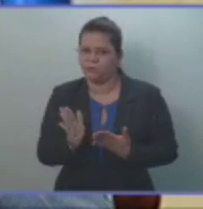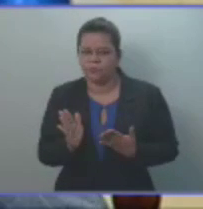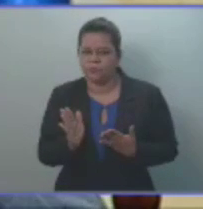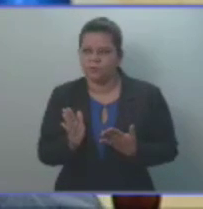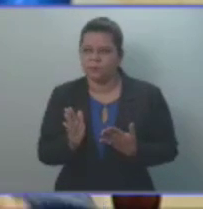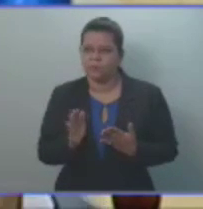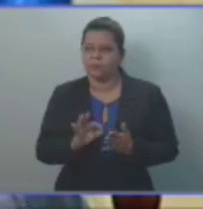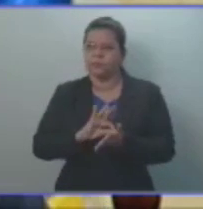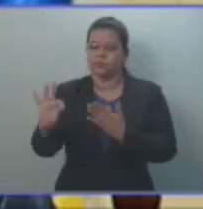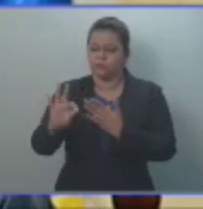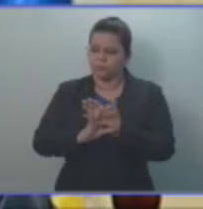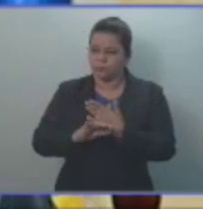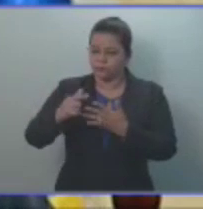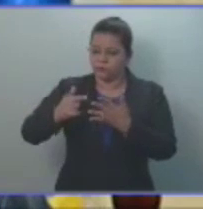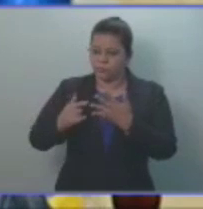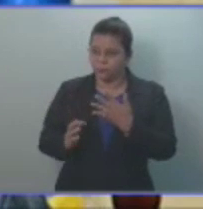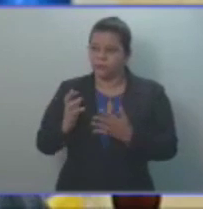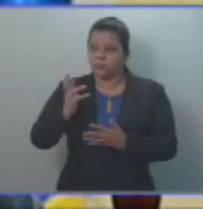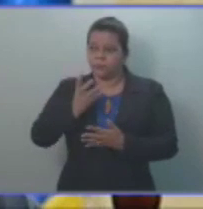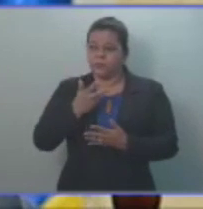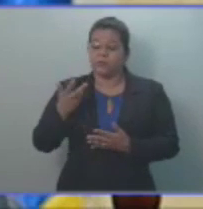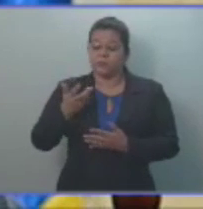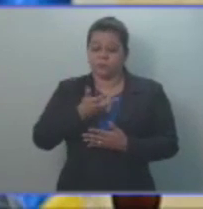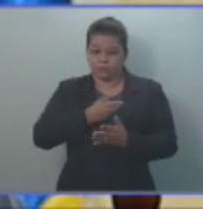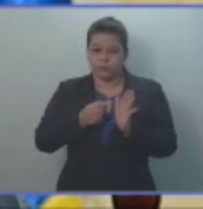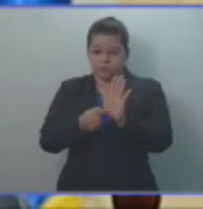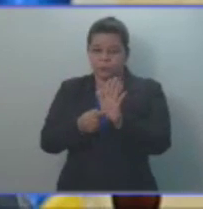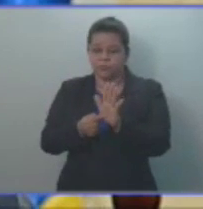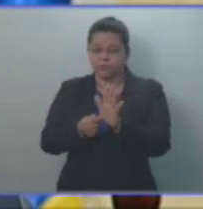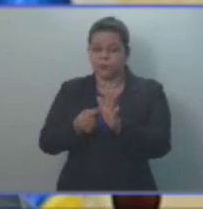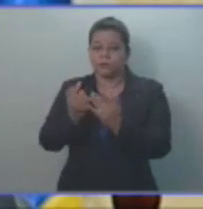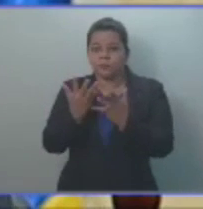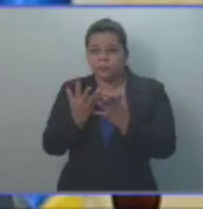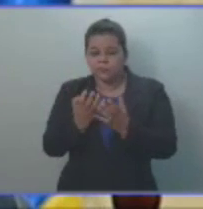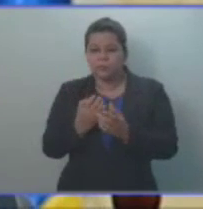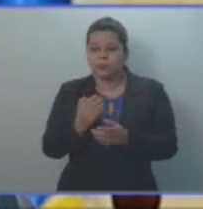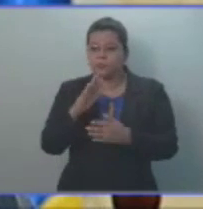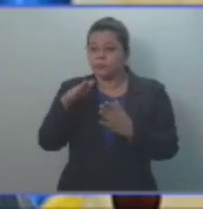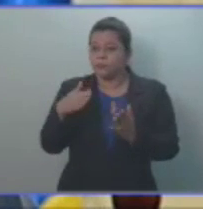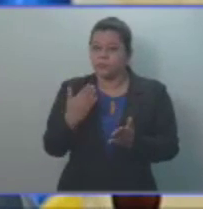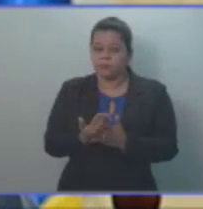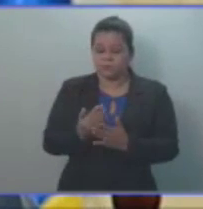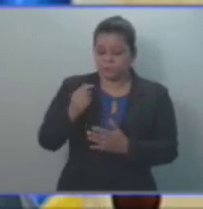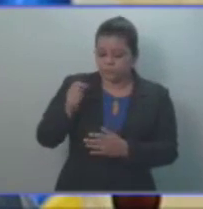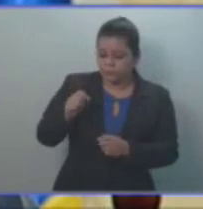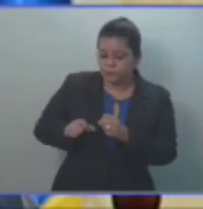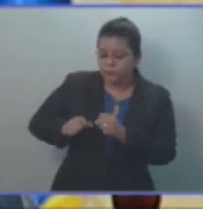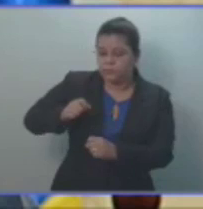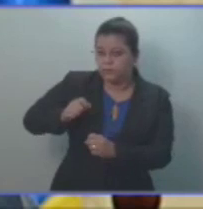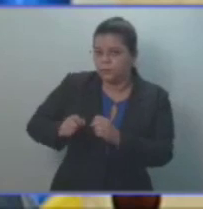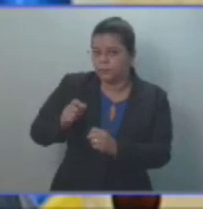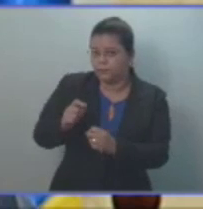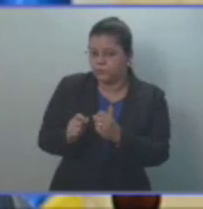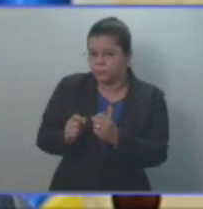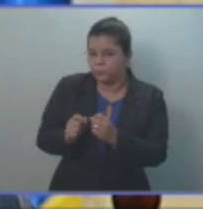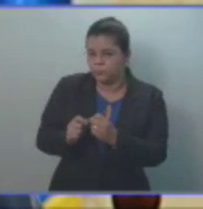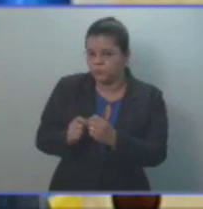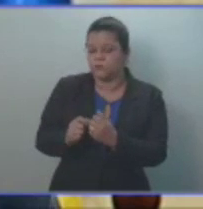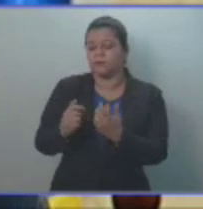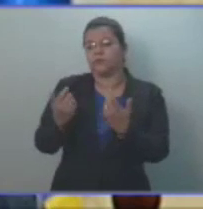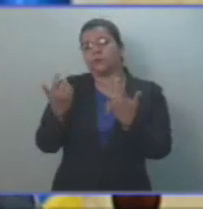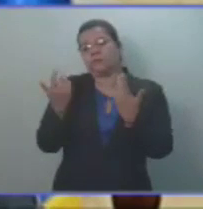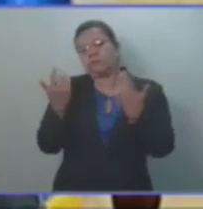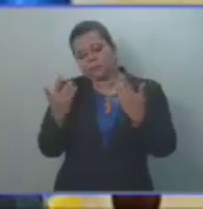El decreto que se está sometiendo a consideración lo que busca es que aquellos pequeños agricultores a quienes se